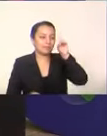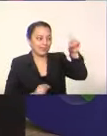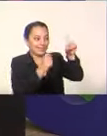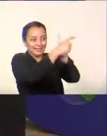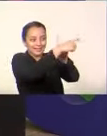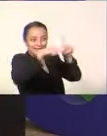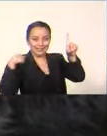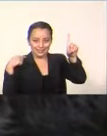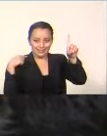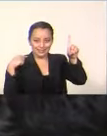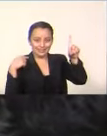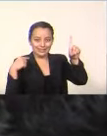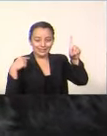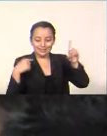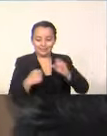voy a tachar acá.